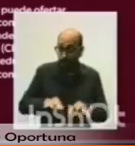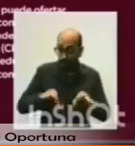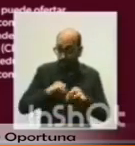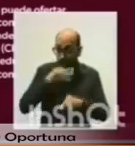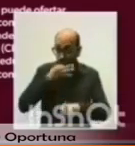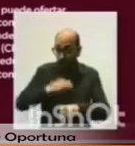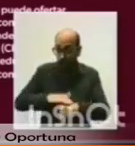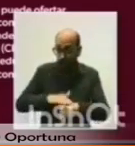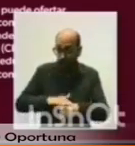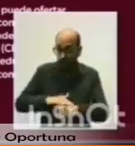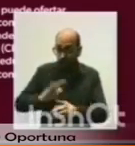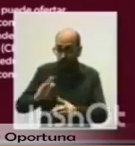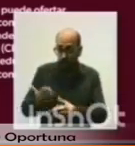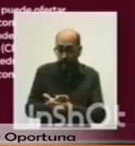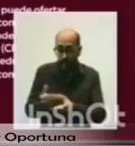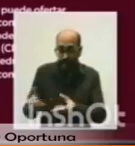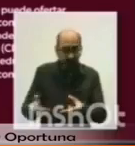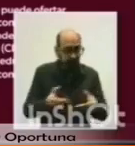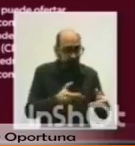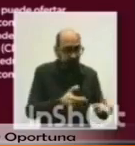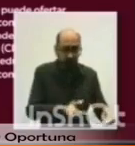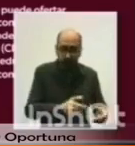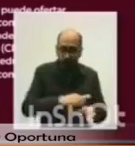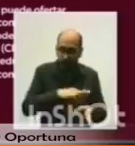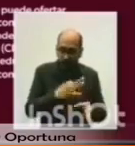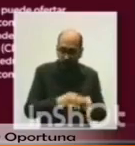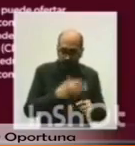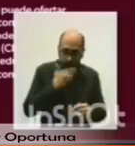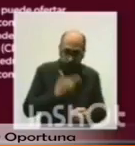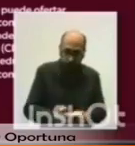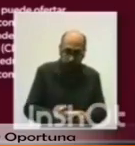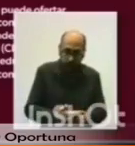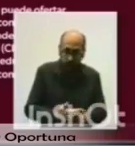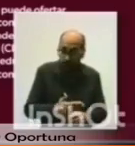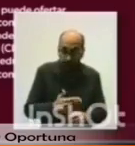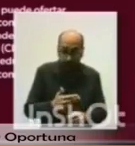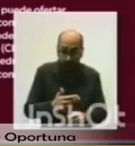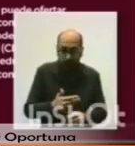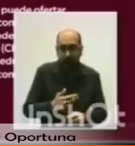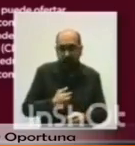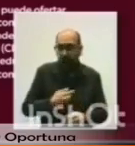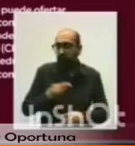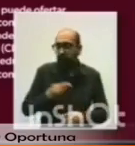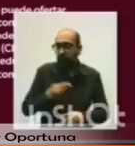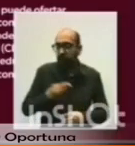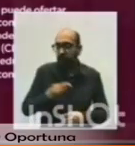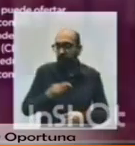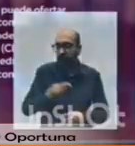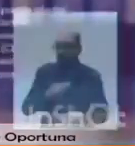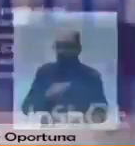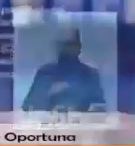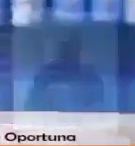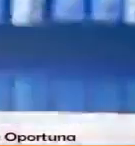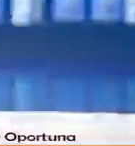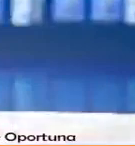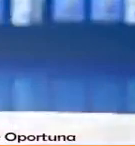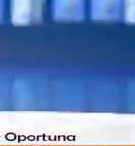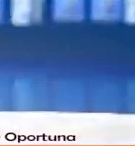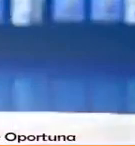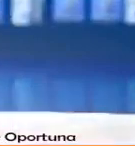su documentación en tiempo y forma, pues tampoco no podemos entregarle en este proceso de filiación.